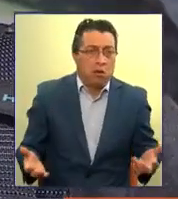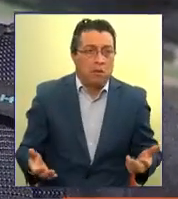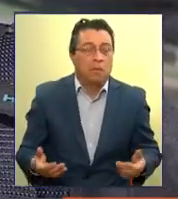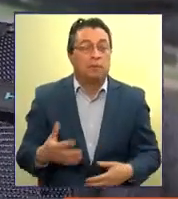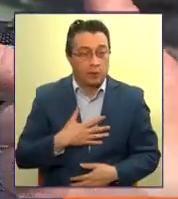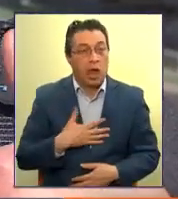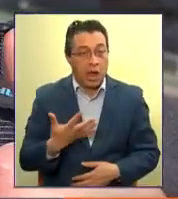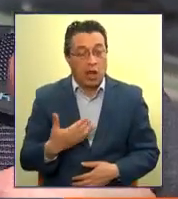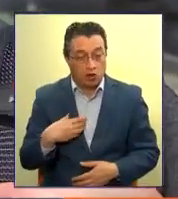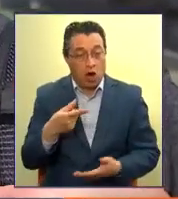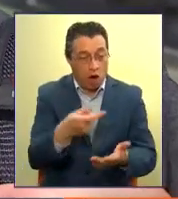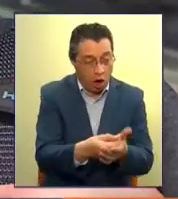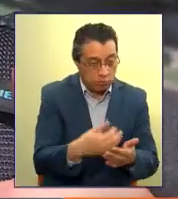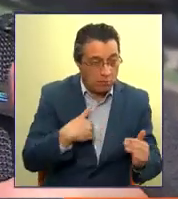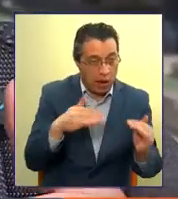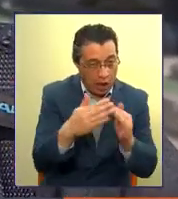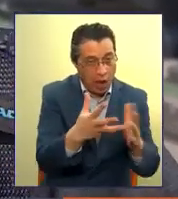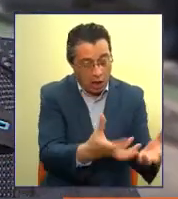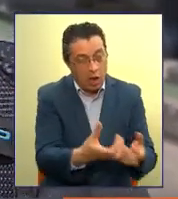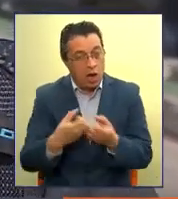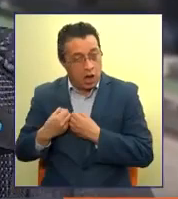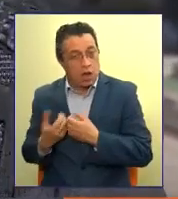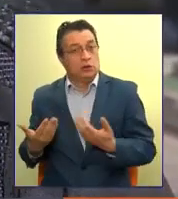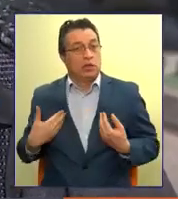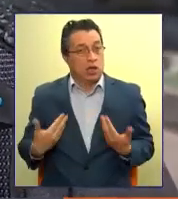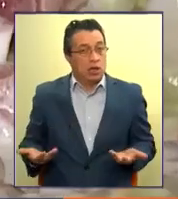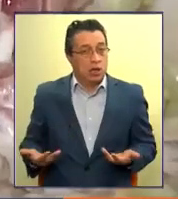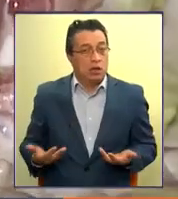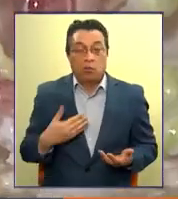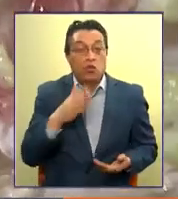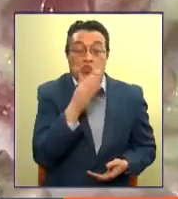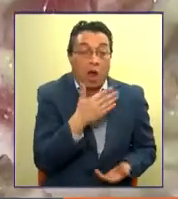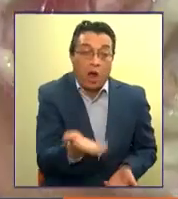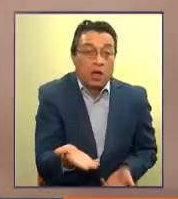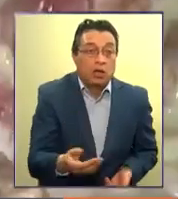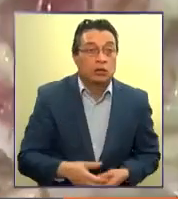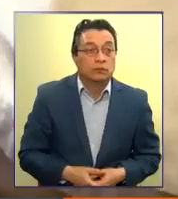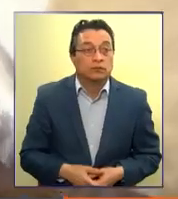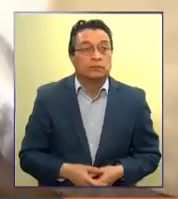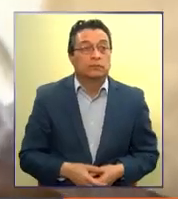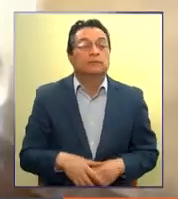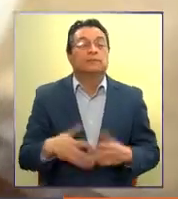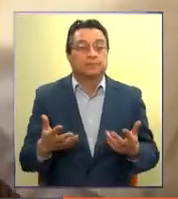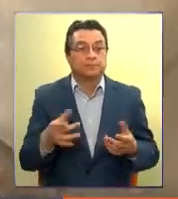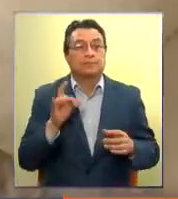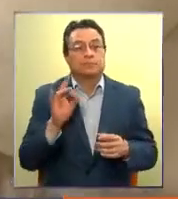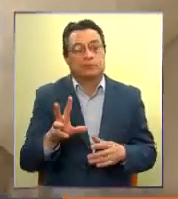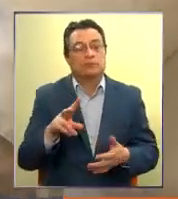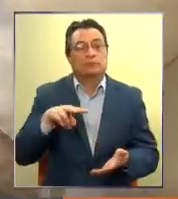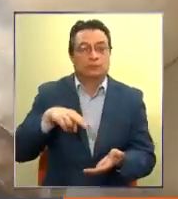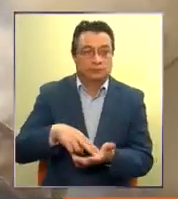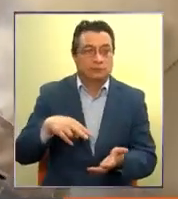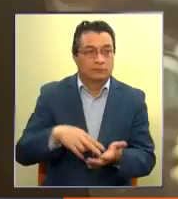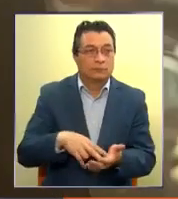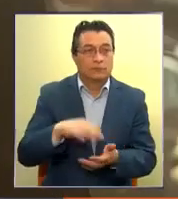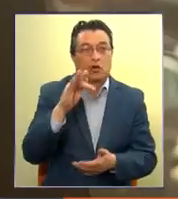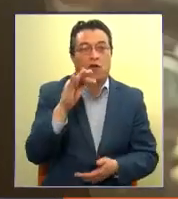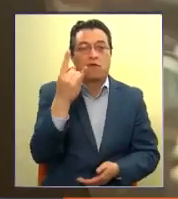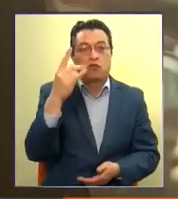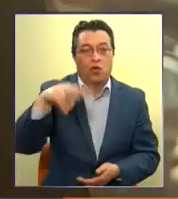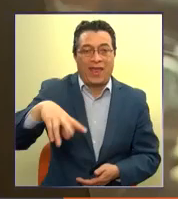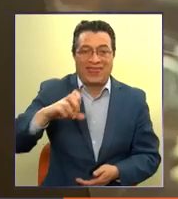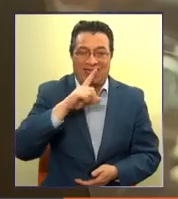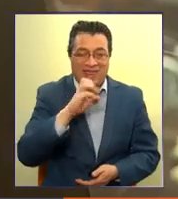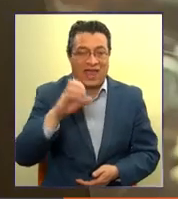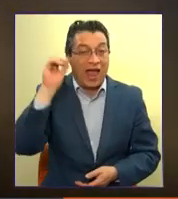yo, comprar ahora para llevar a la casa. Pero no hay. Mientras tanto, solo queda esperar. La Fuente Alemana ya sea lista para